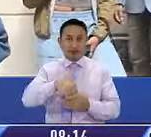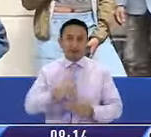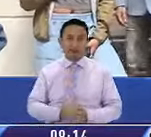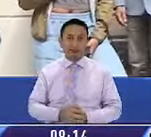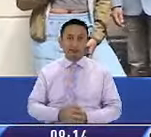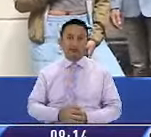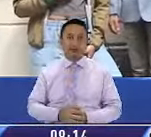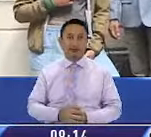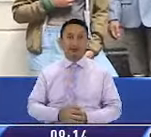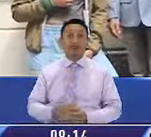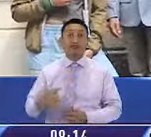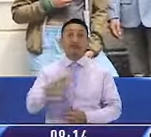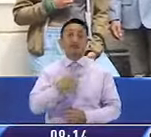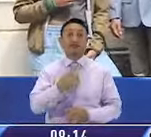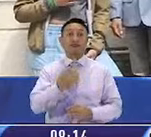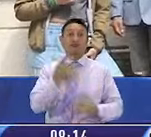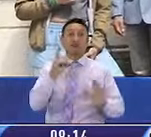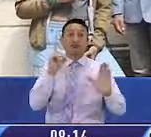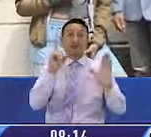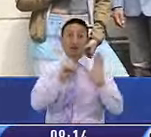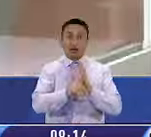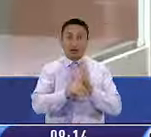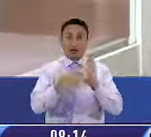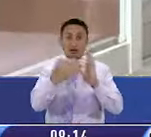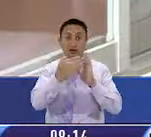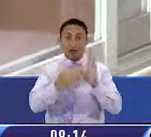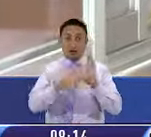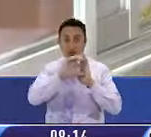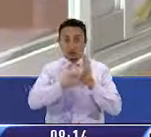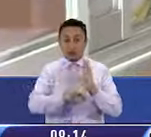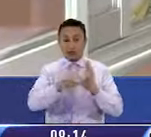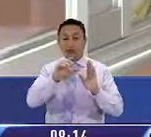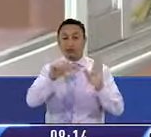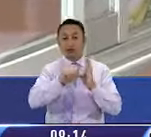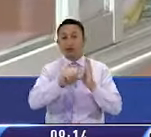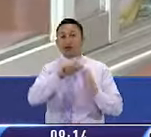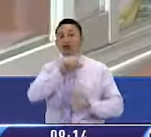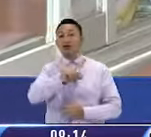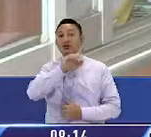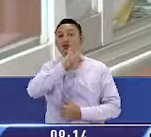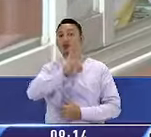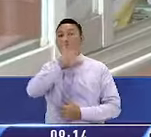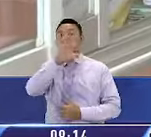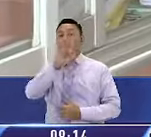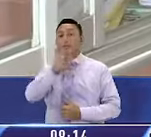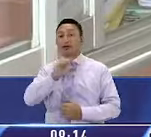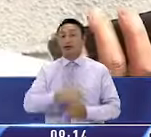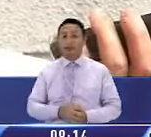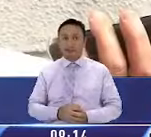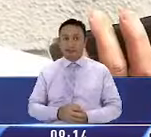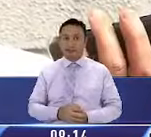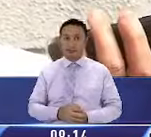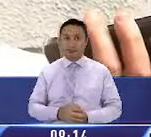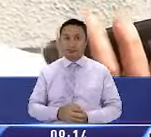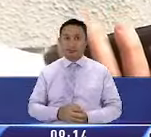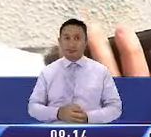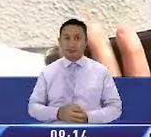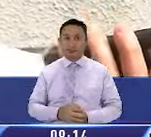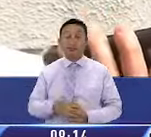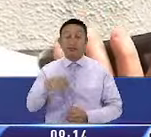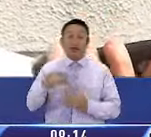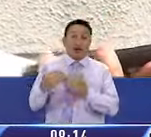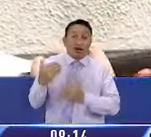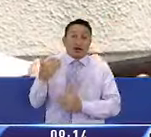el organismo una demanda de inconstitucionalidad al artículo 149 del Código Orgánico Integral Penal. Ha sido un largo camino.